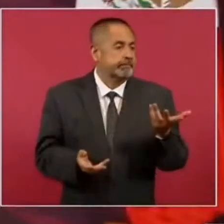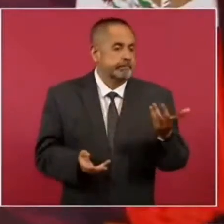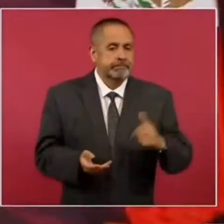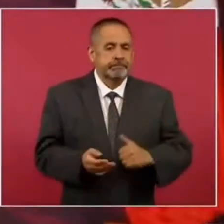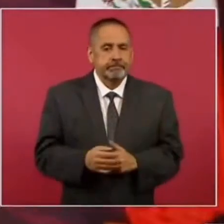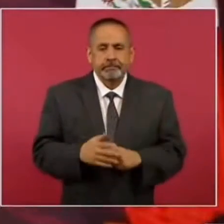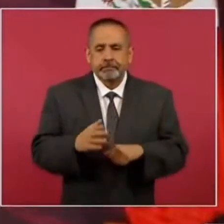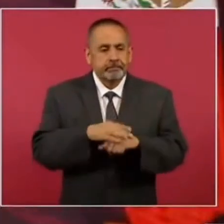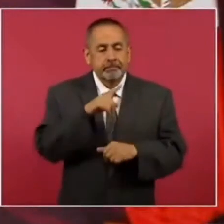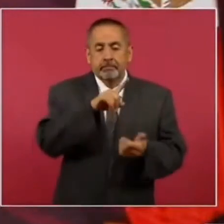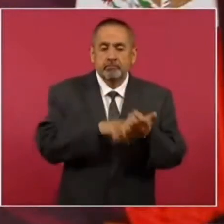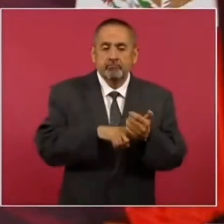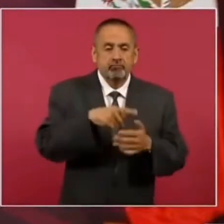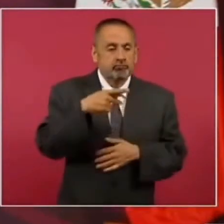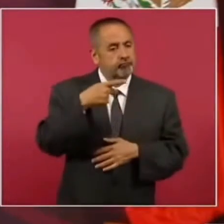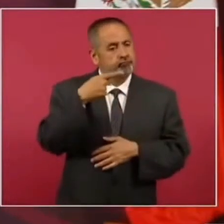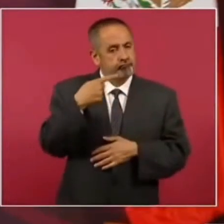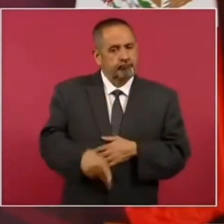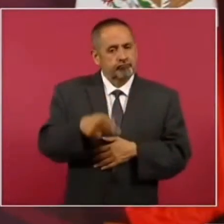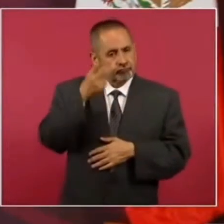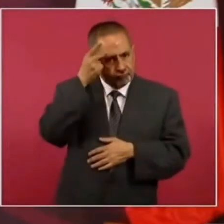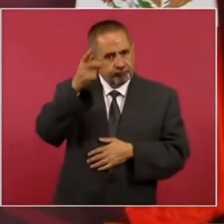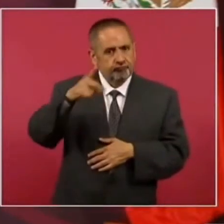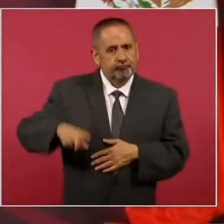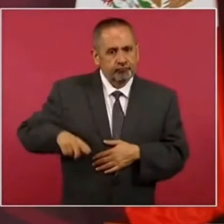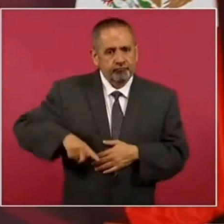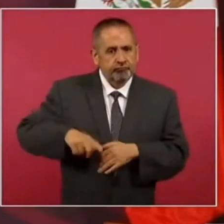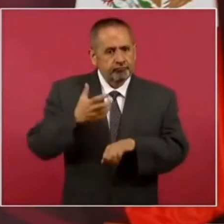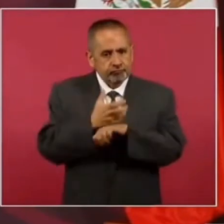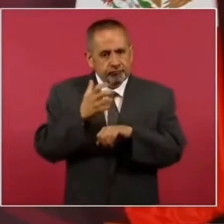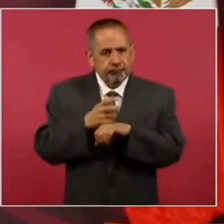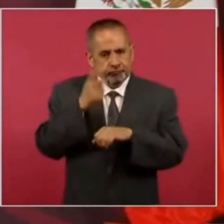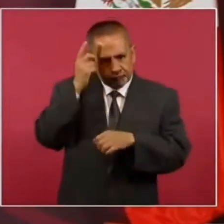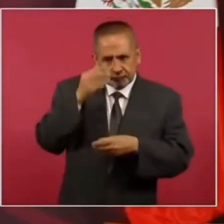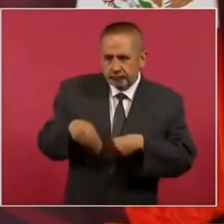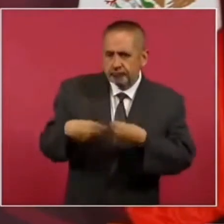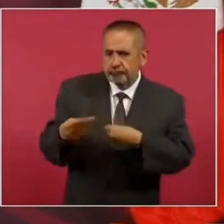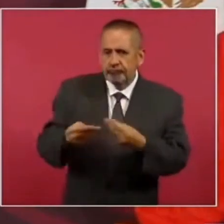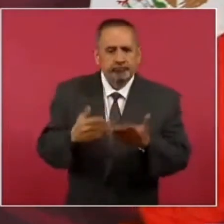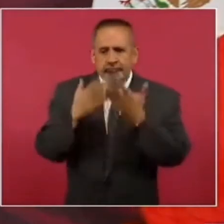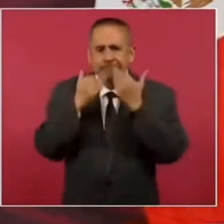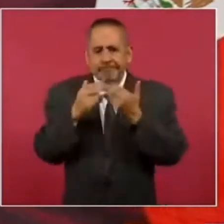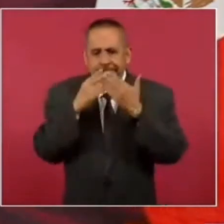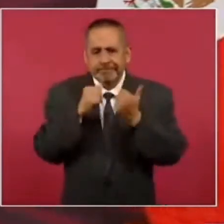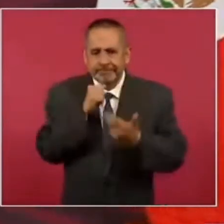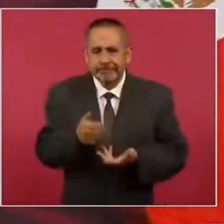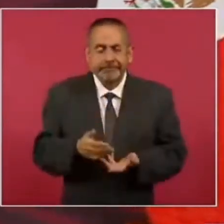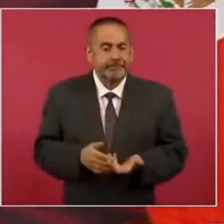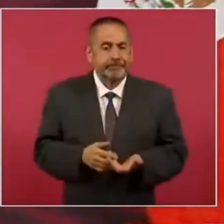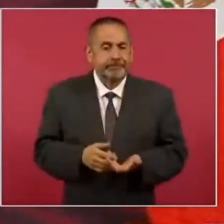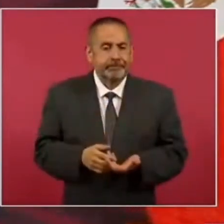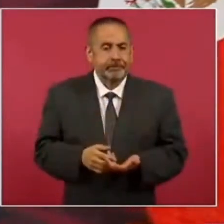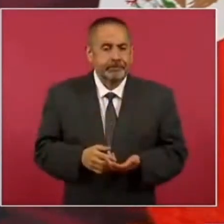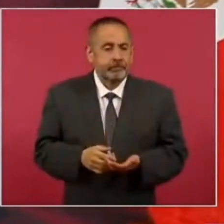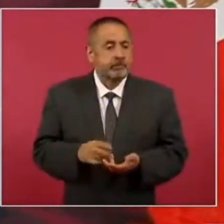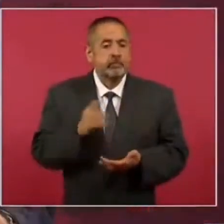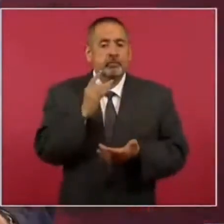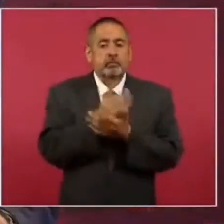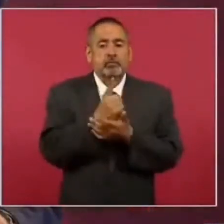porque no hay empresas públicas y no tienen una sola red